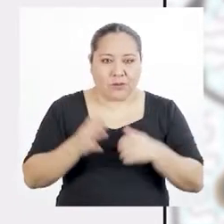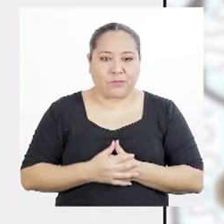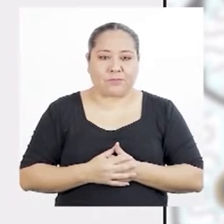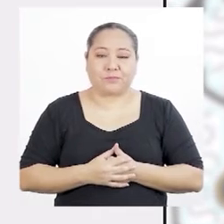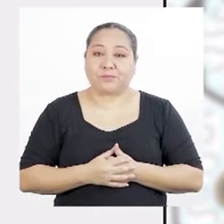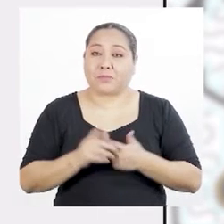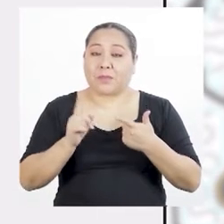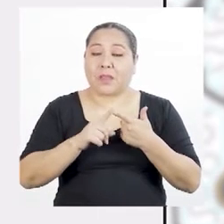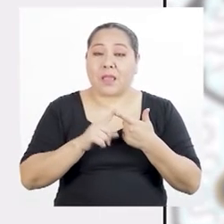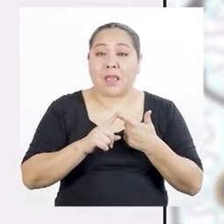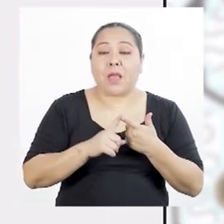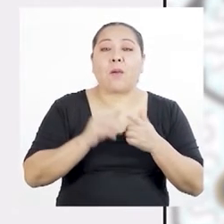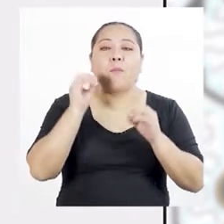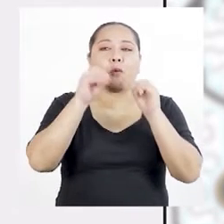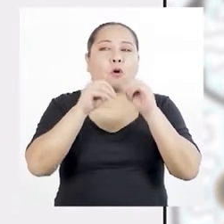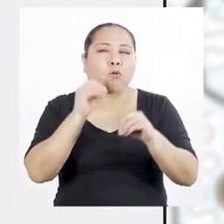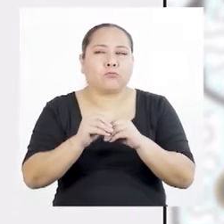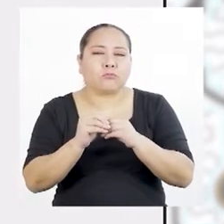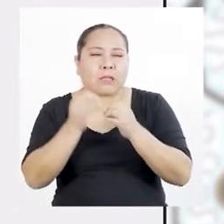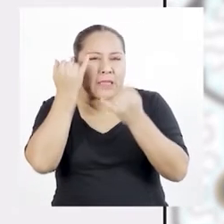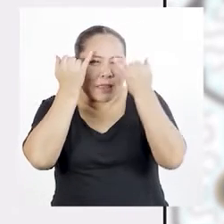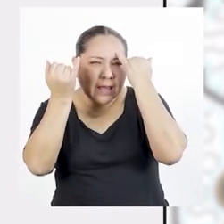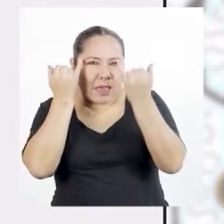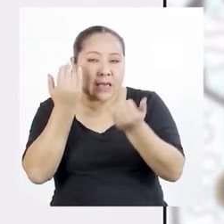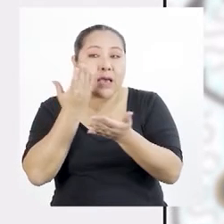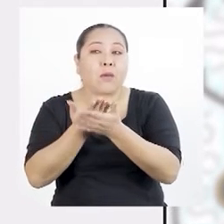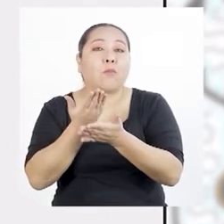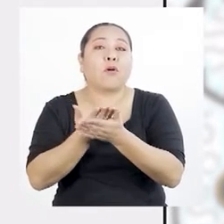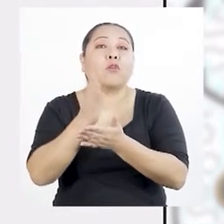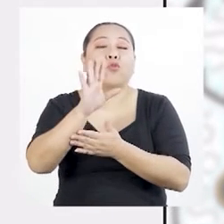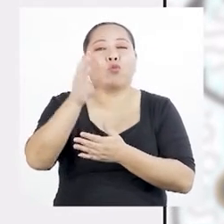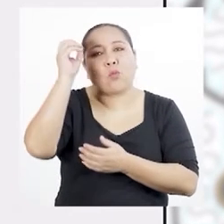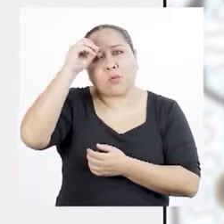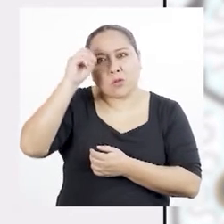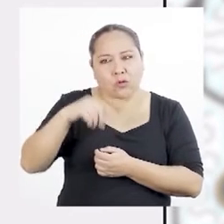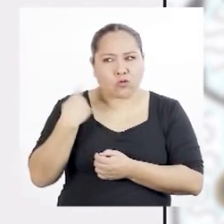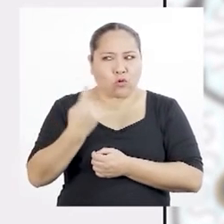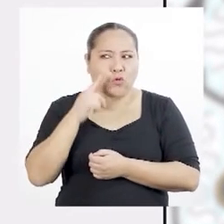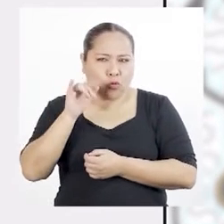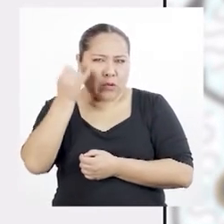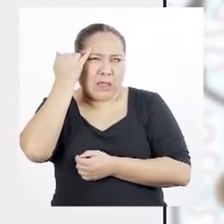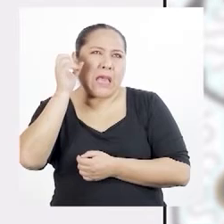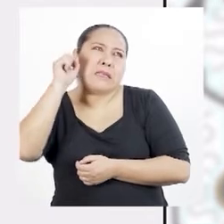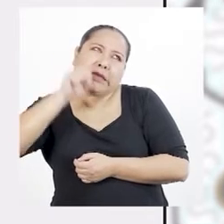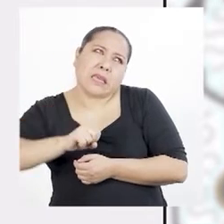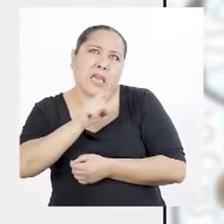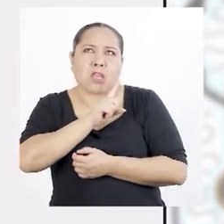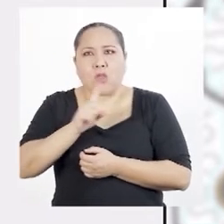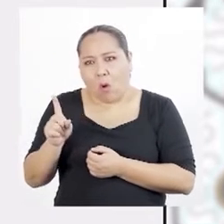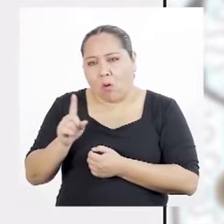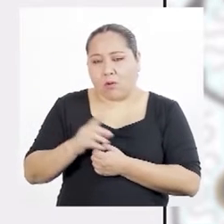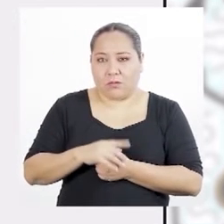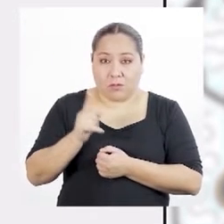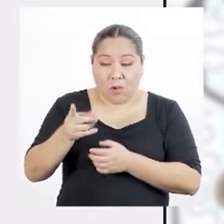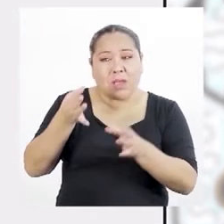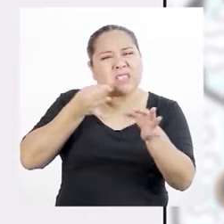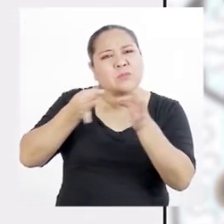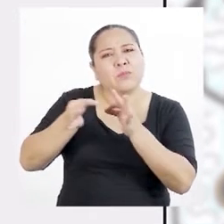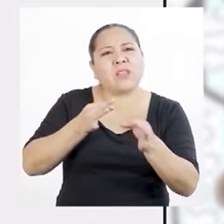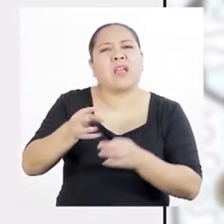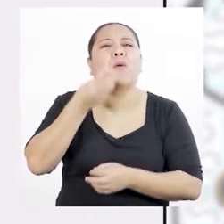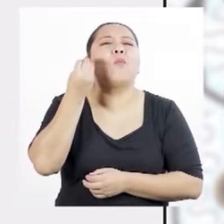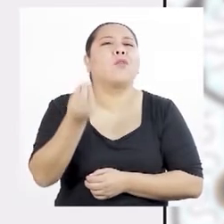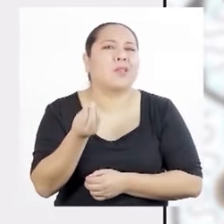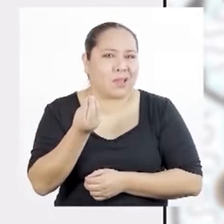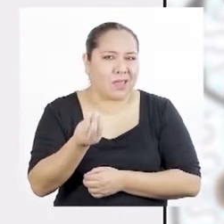Desarrolla argumentos que sustenten tu opinión. No solo digas tu posición, estoy de acuerdo, no estoy de acuerdo. Debes explicar